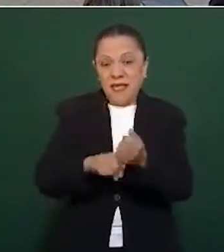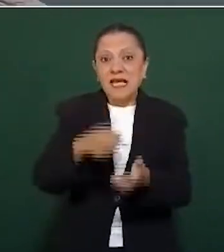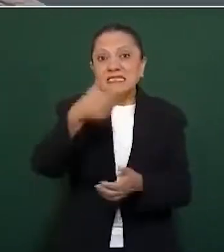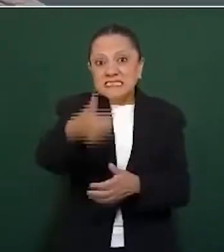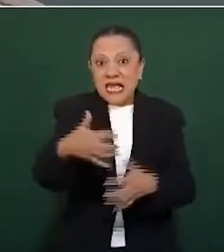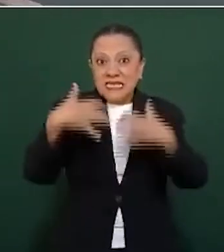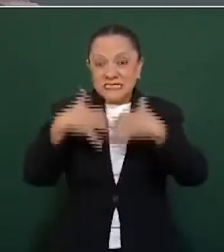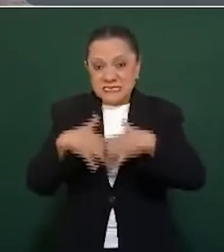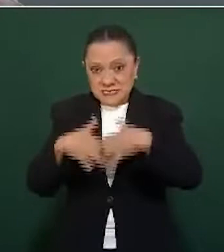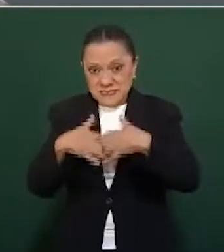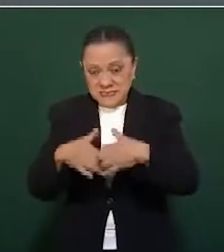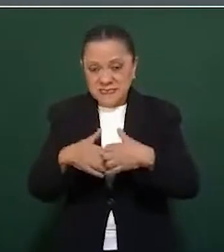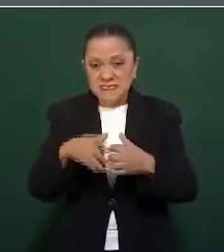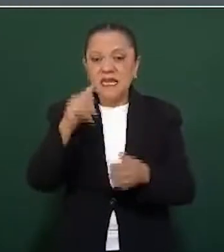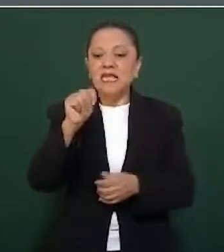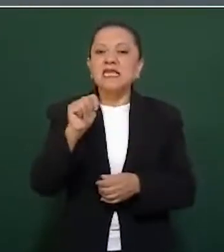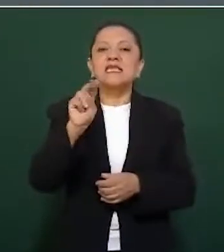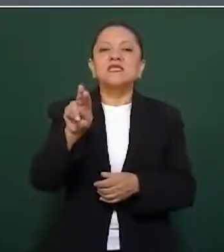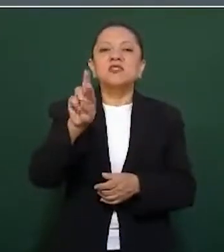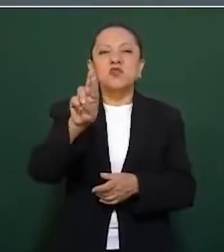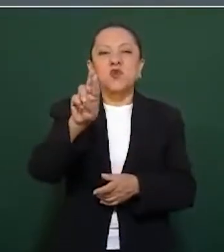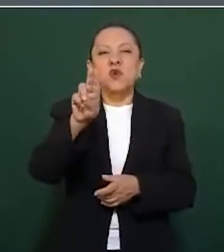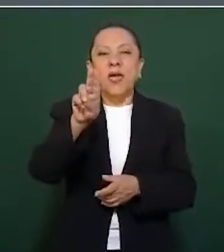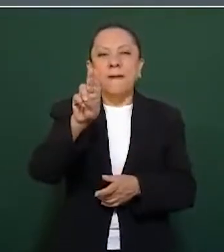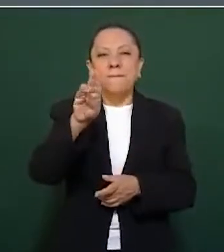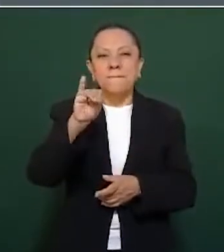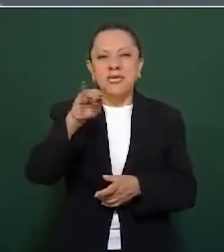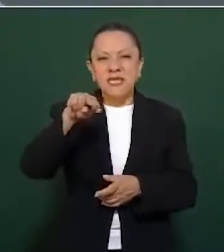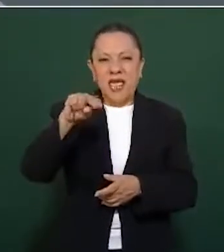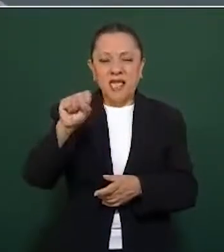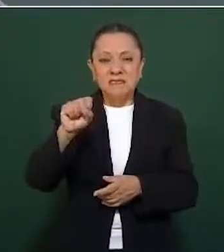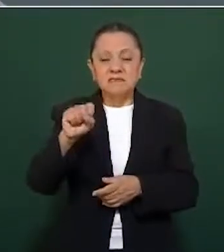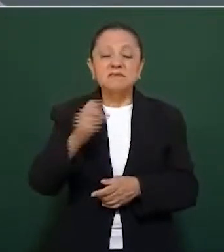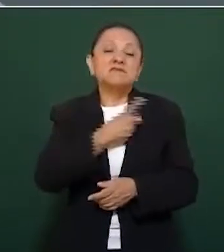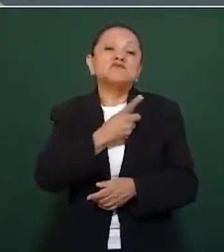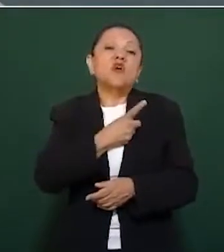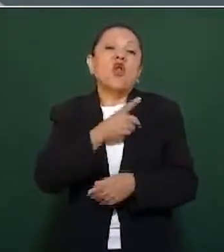ponen a trabajar una